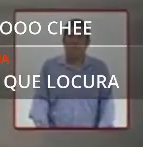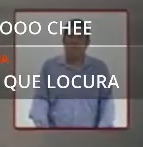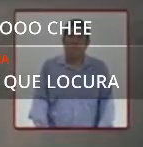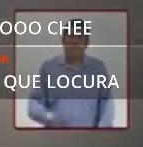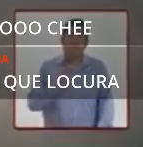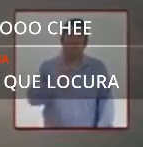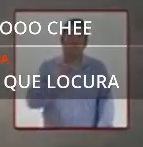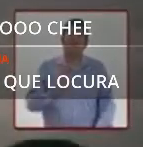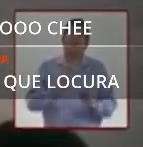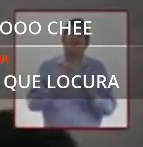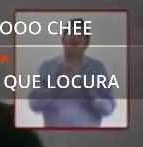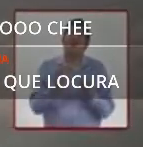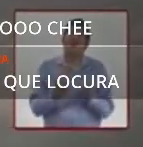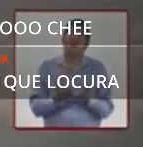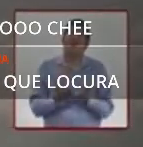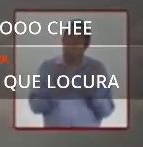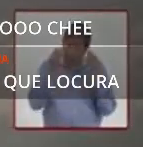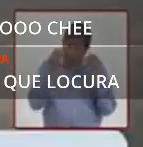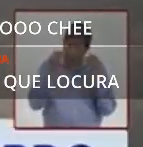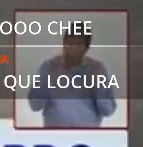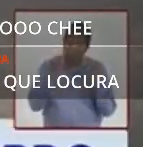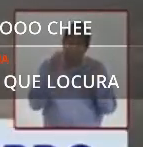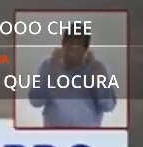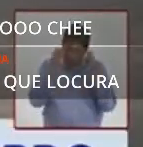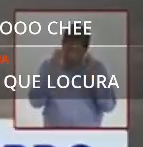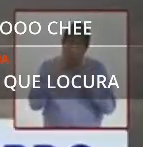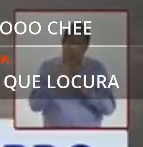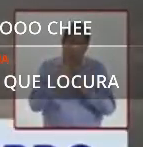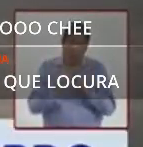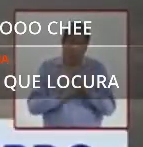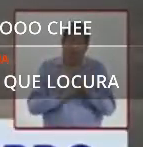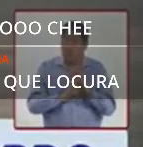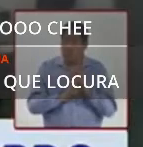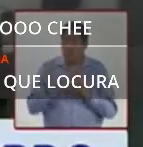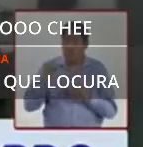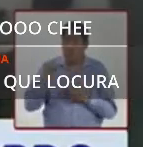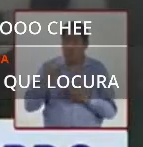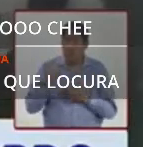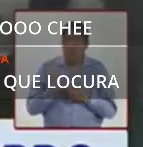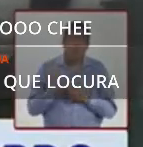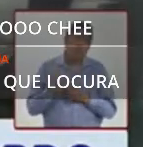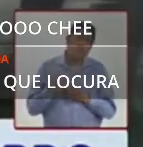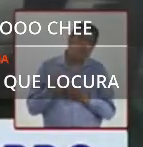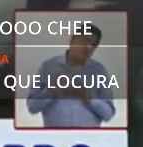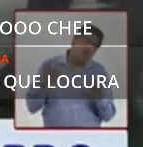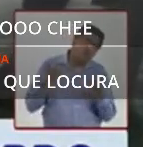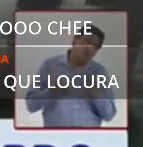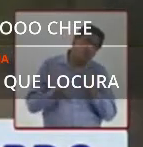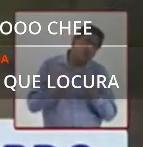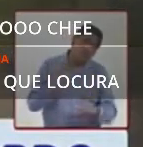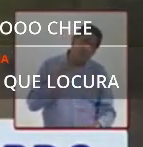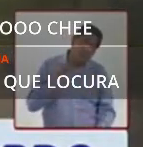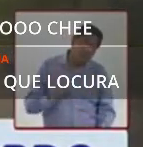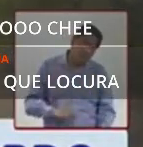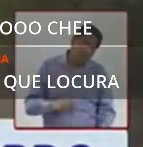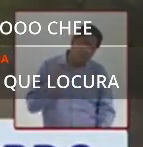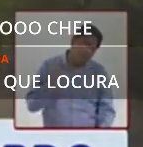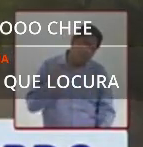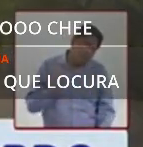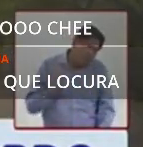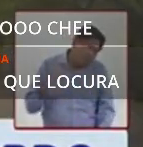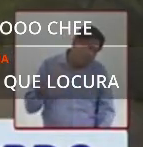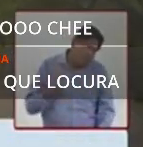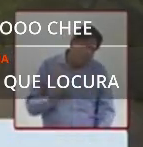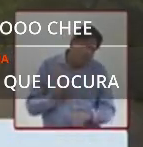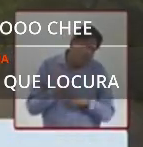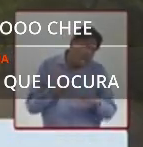¿En tu colegio te enseñan sobre educación sexual? Sí, sí me enseñan. No es mucho lo que hablan, la verdad. No